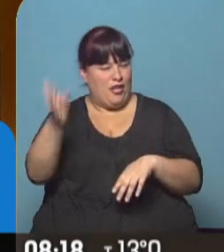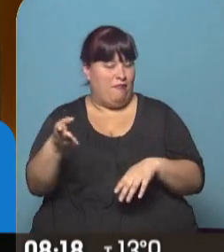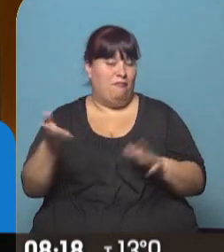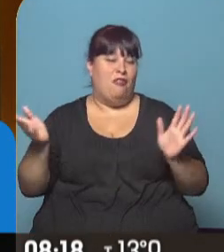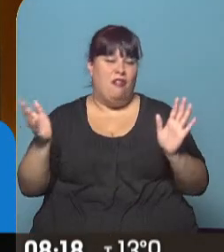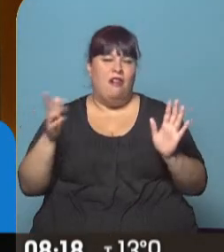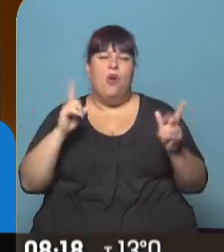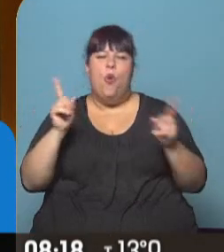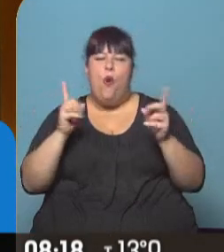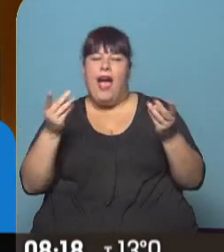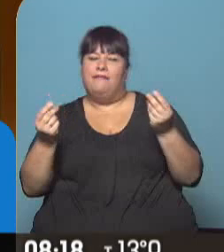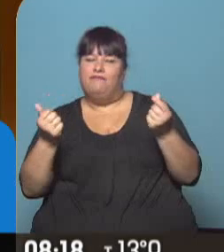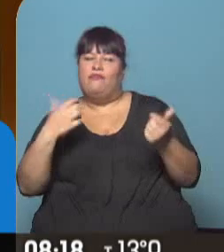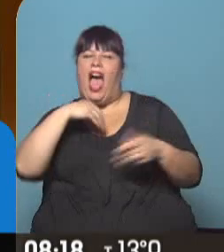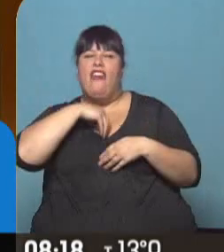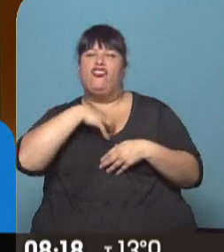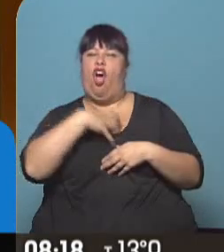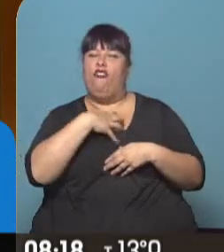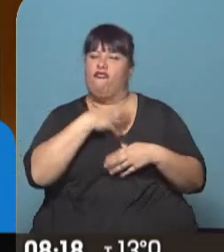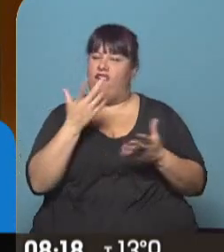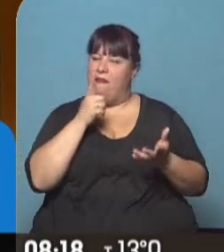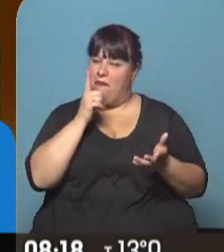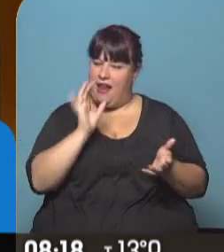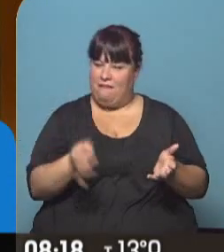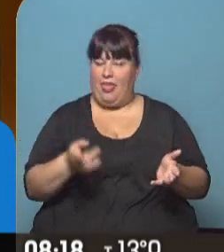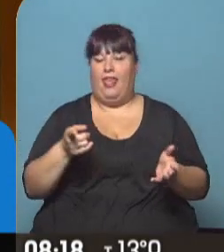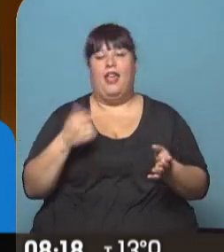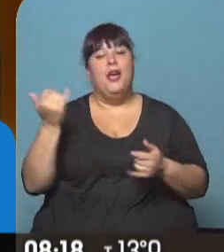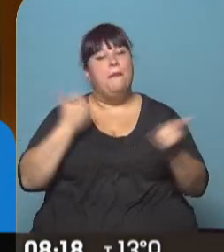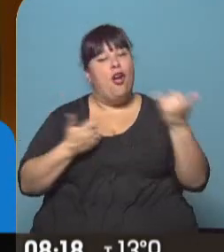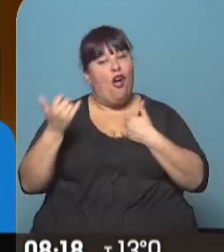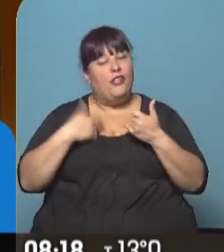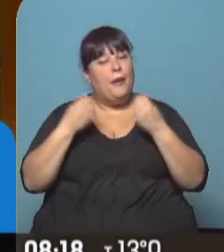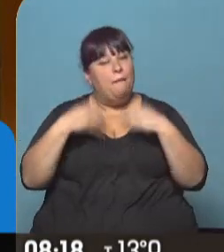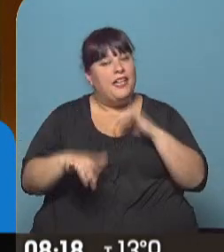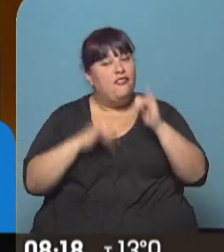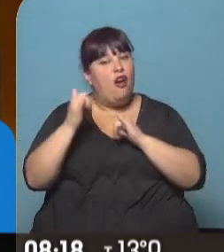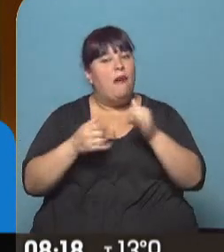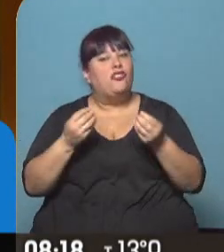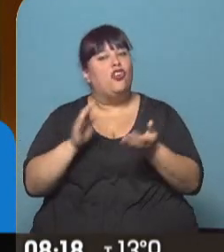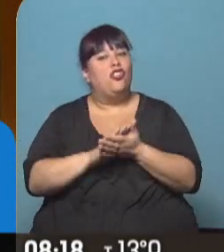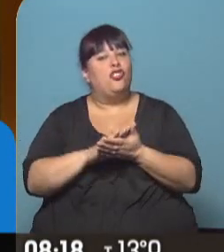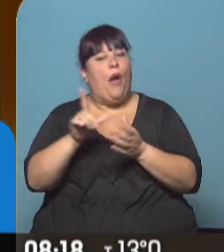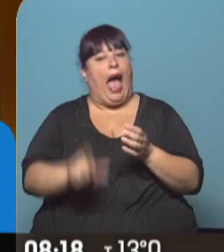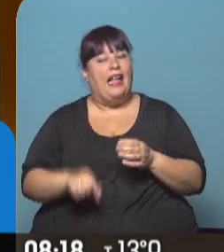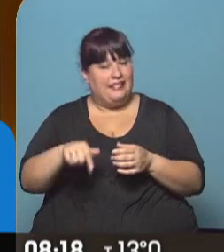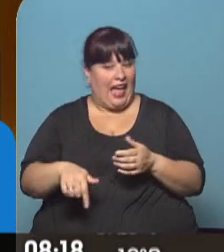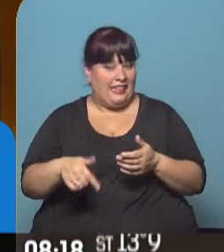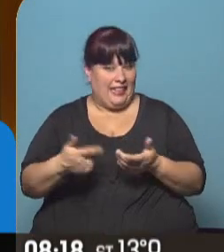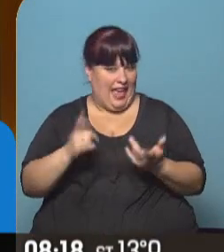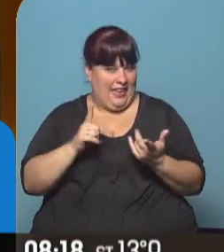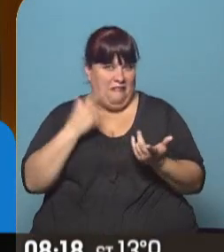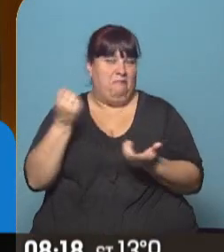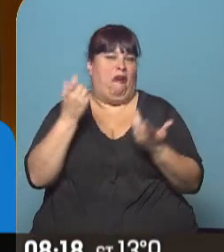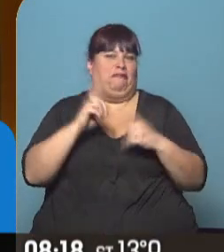había como un clima de confianza en el ambiente y me decían que los primeros datos que llegaban eran los de la antártica que por supuesto que eran